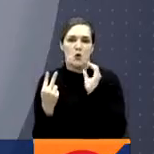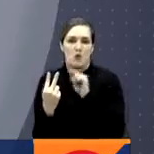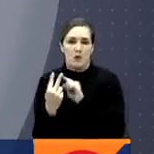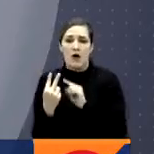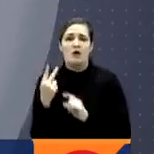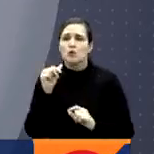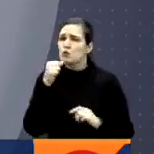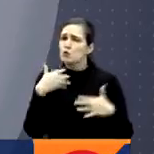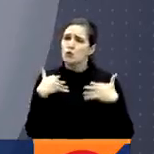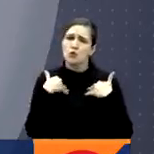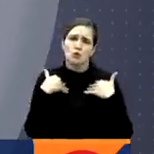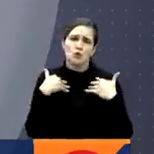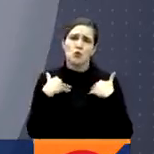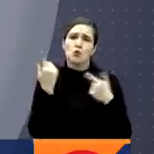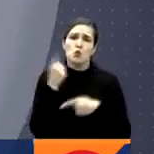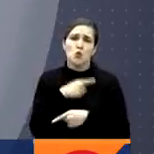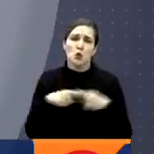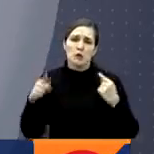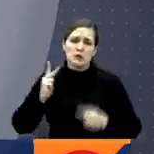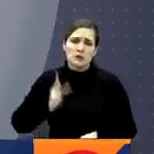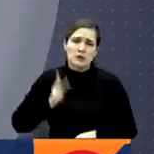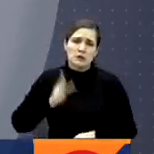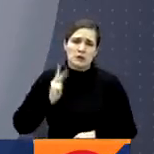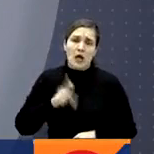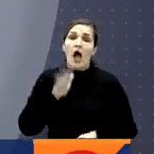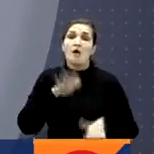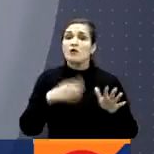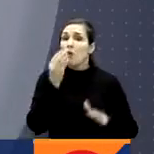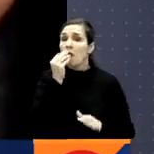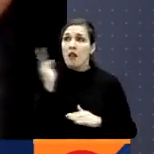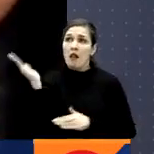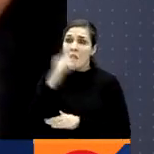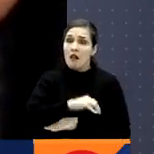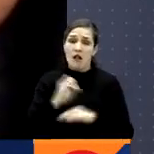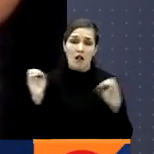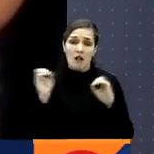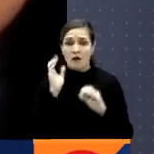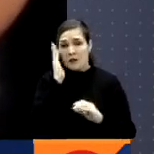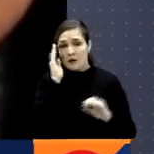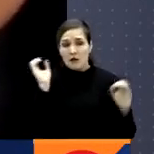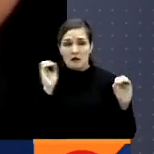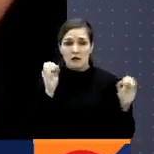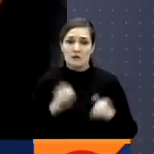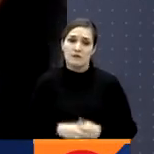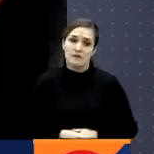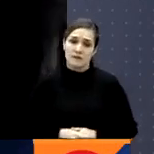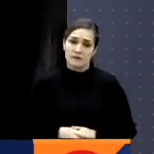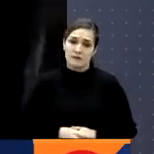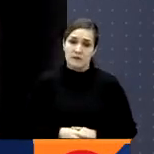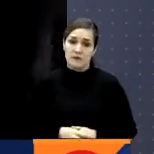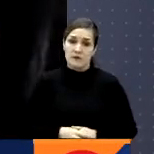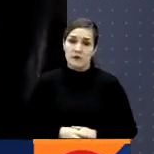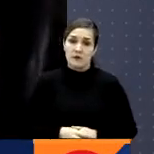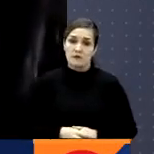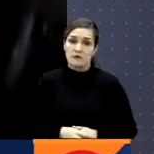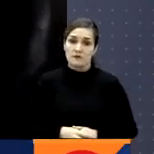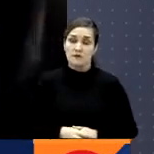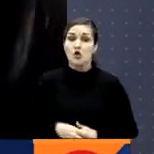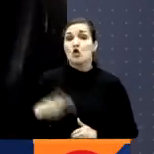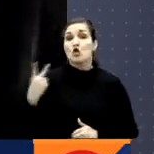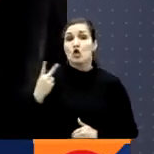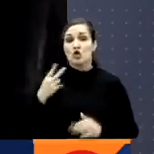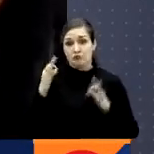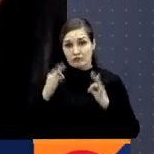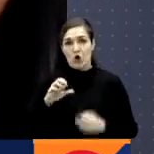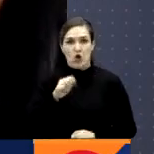sufrieron casi una semana de travesía con días sin comer ni dormir nosotros en nuestra calidad de extranjeros se nos